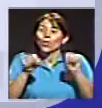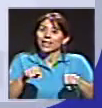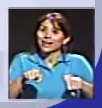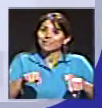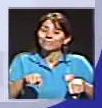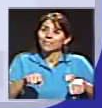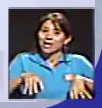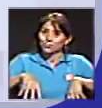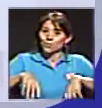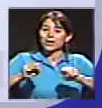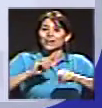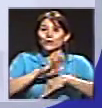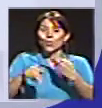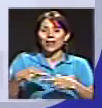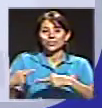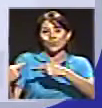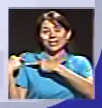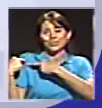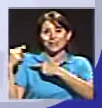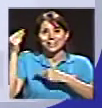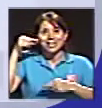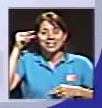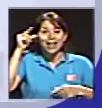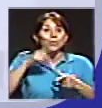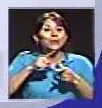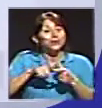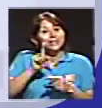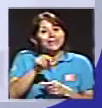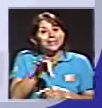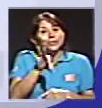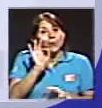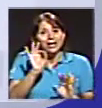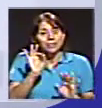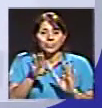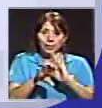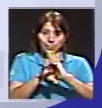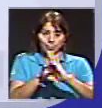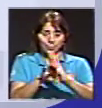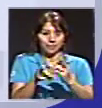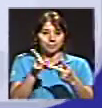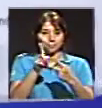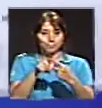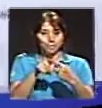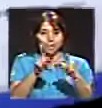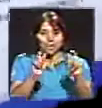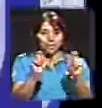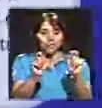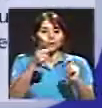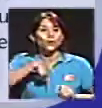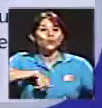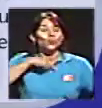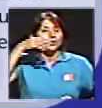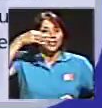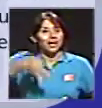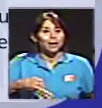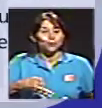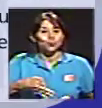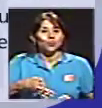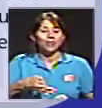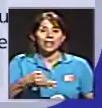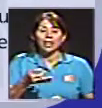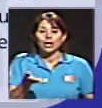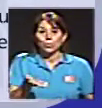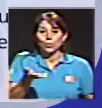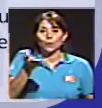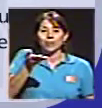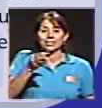hay que escoger. Entonces, ¿qué elemento entra a considerarse? Bueno, en el caso de educación, pensamos que un aumento del 0,2